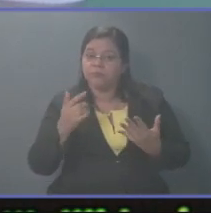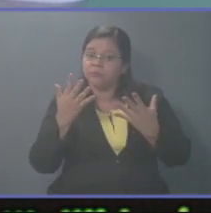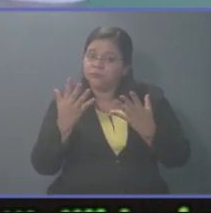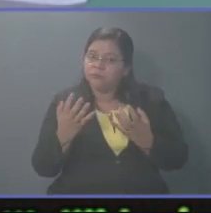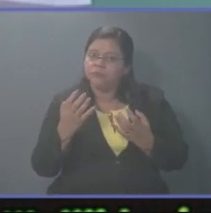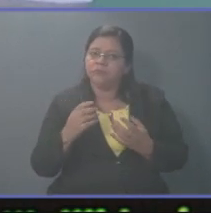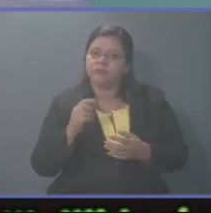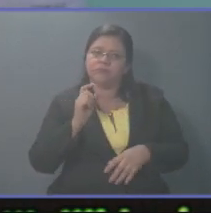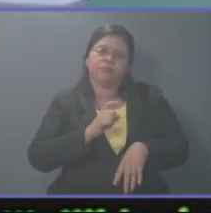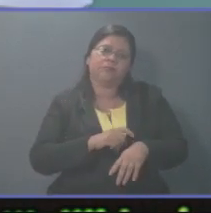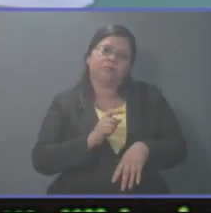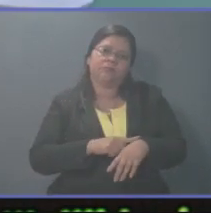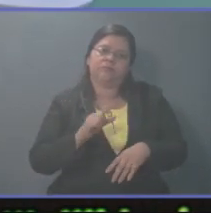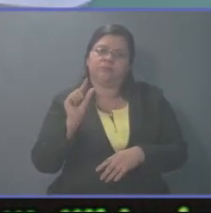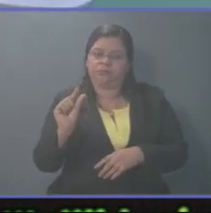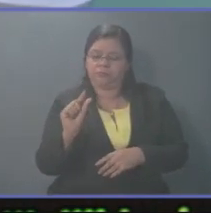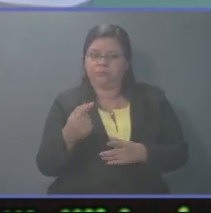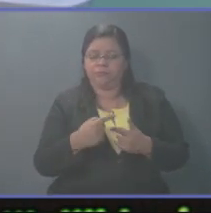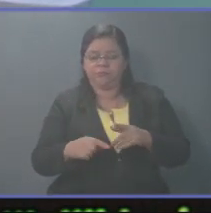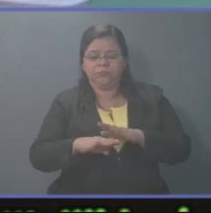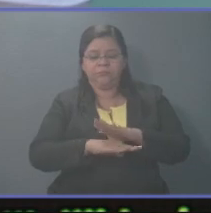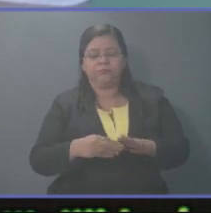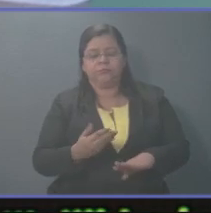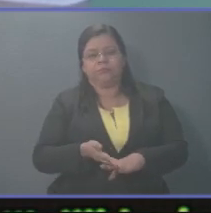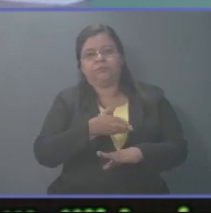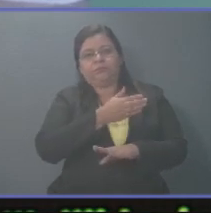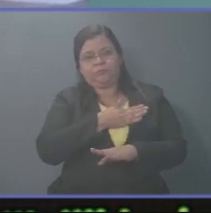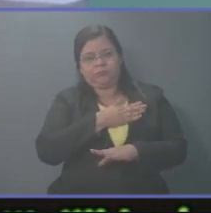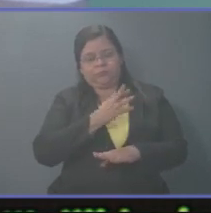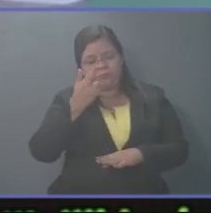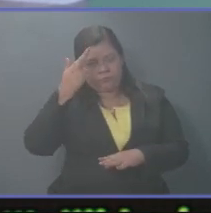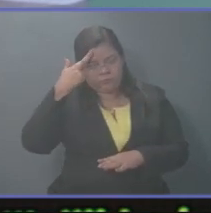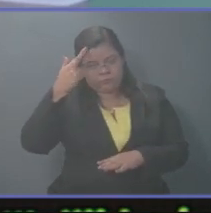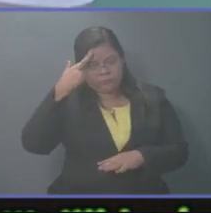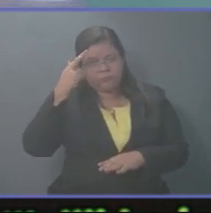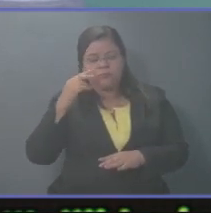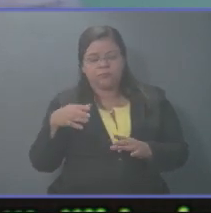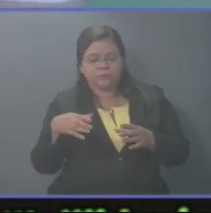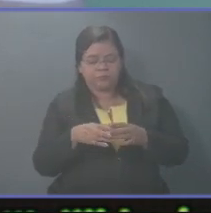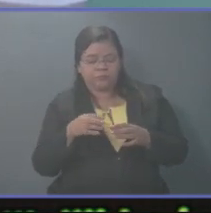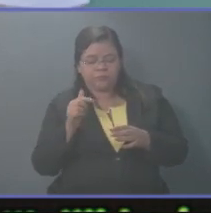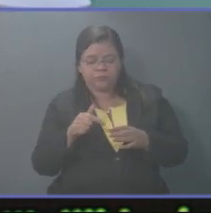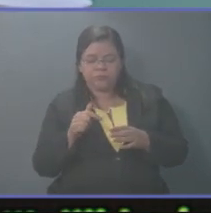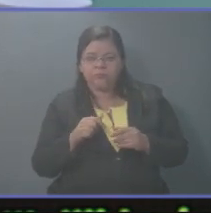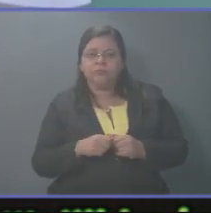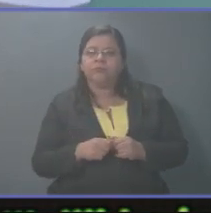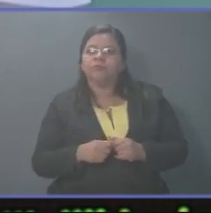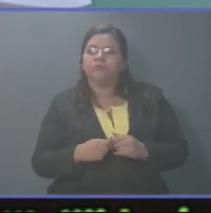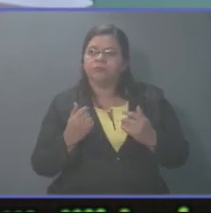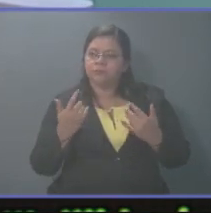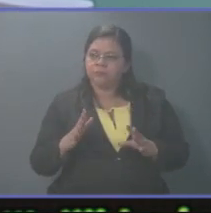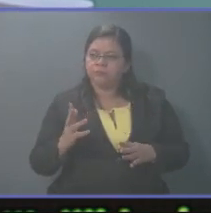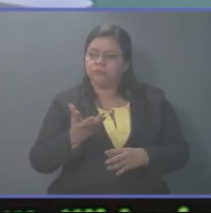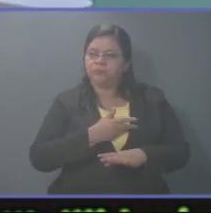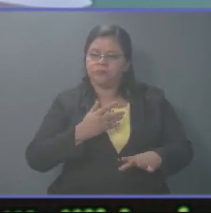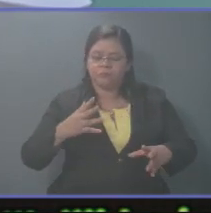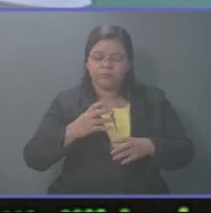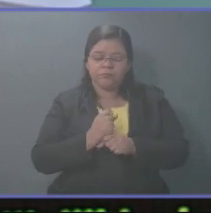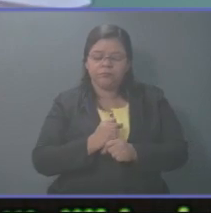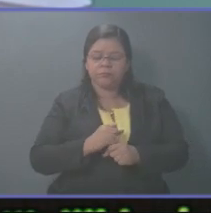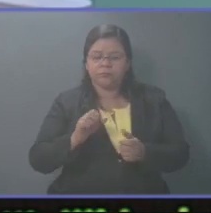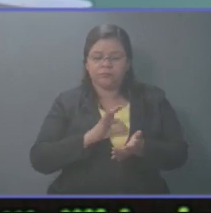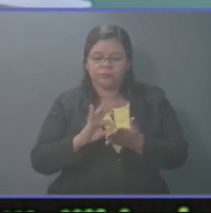carácter temporal. En base a las anteriores razones, la comisión que suscribe ha concluido que el proyecto